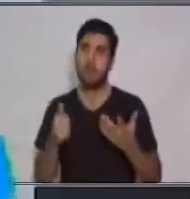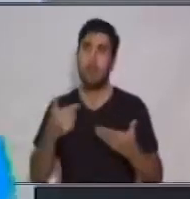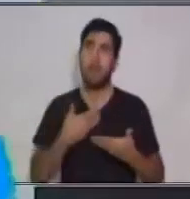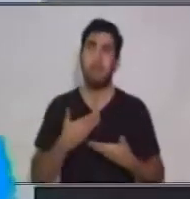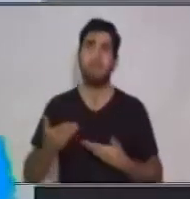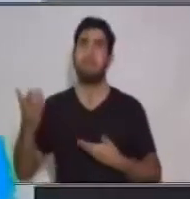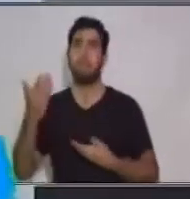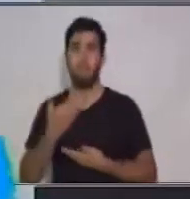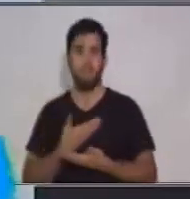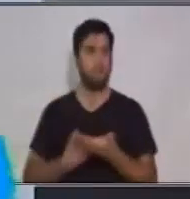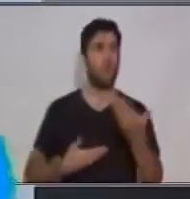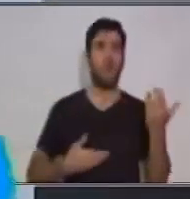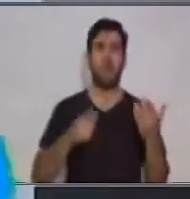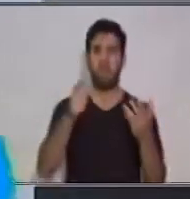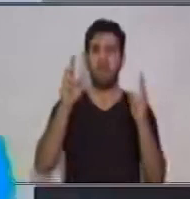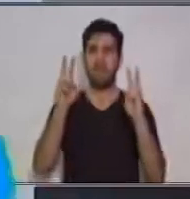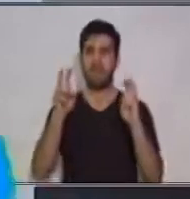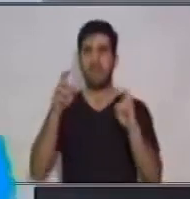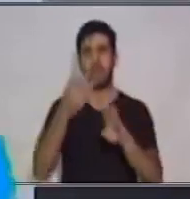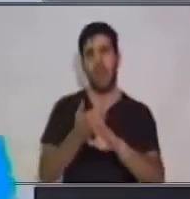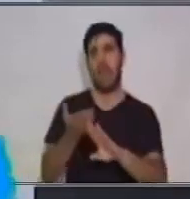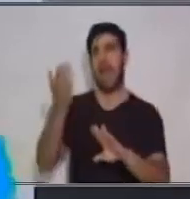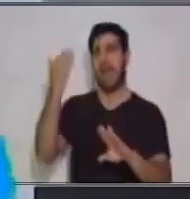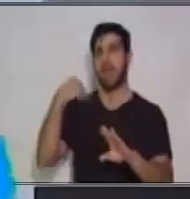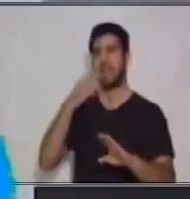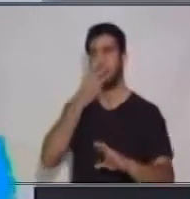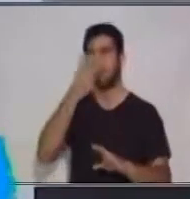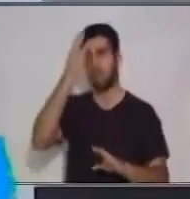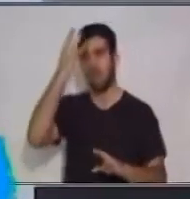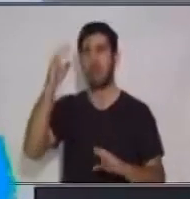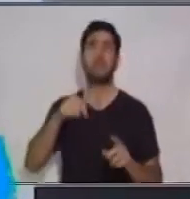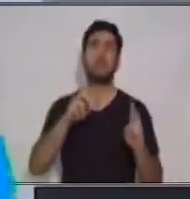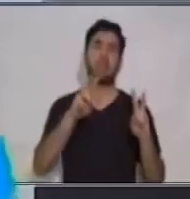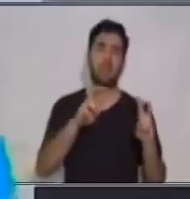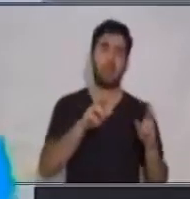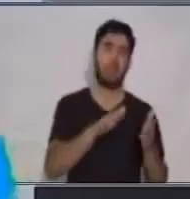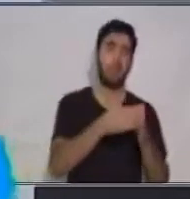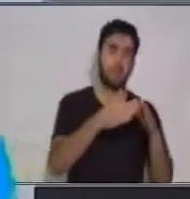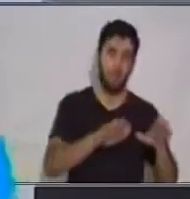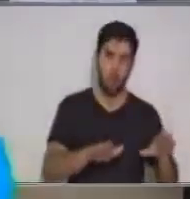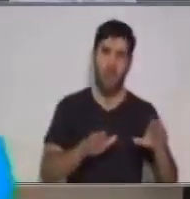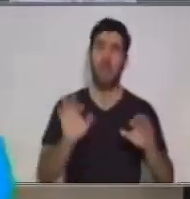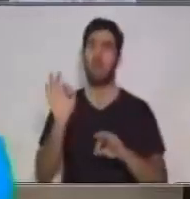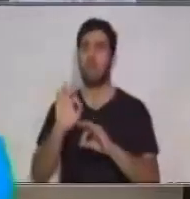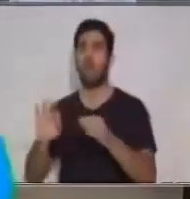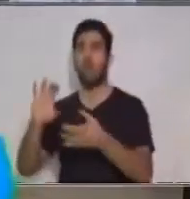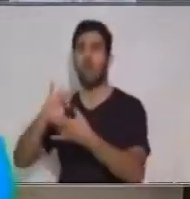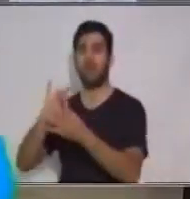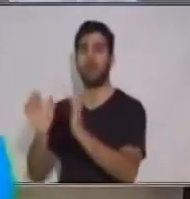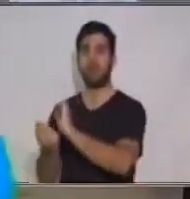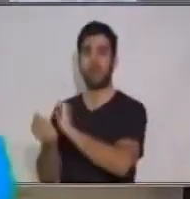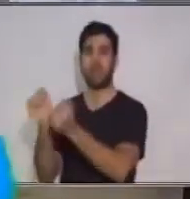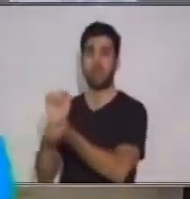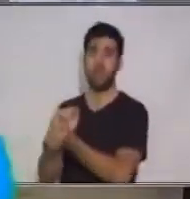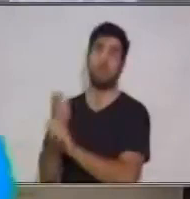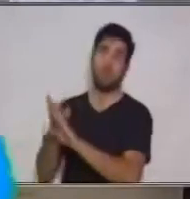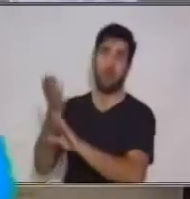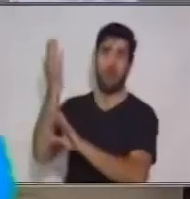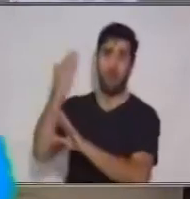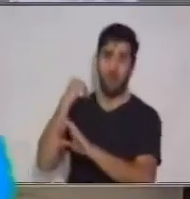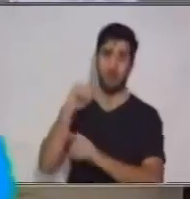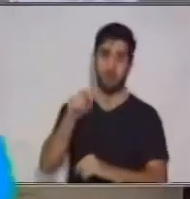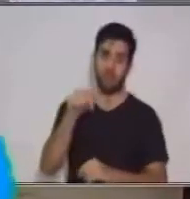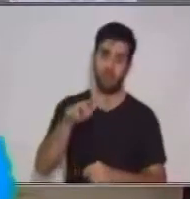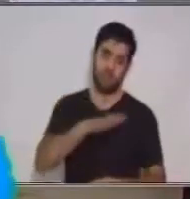que se van a encontrar de la literatura precolombina se va a hablar de muerte o de esclavitud, que era lo que en aquel momento pues